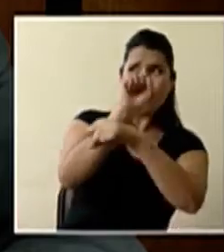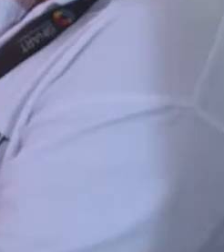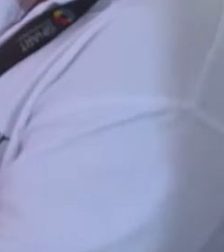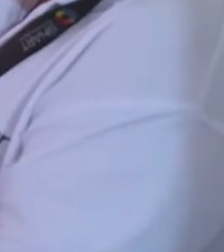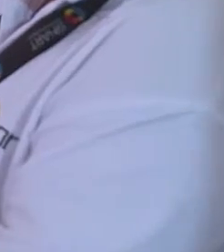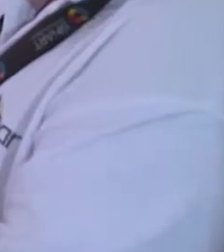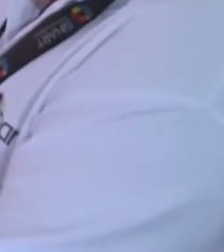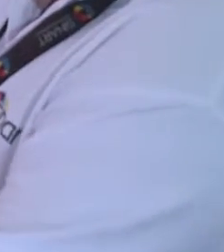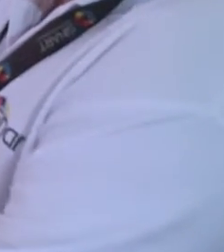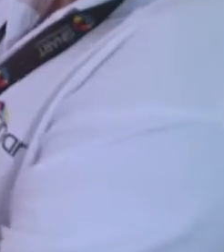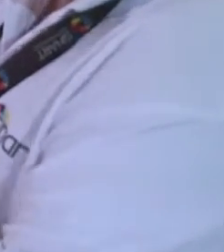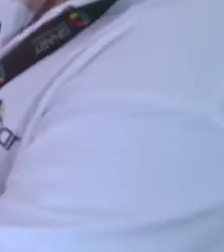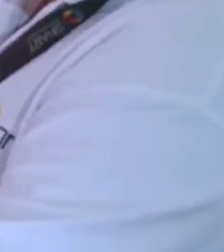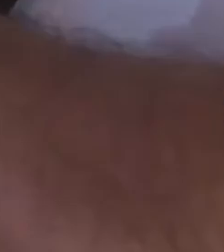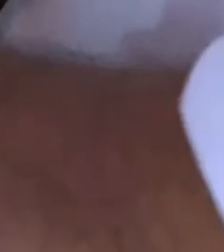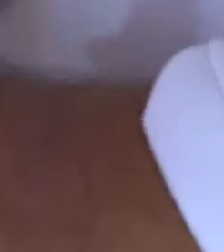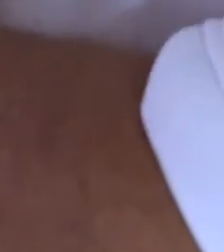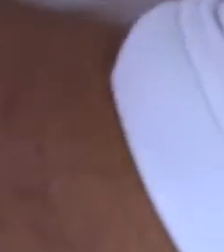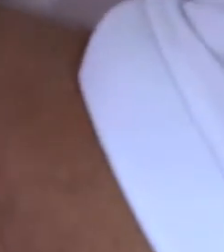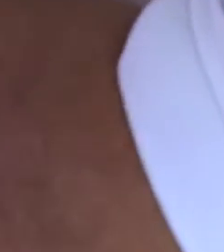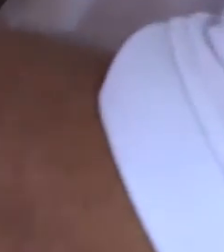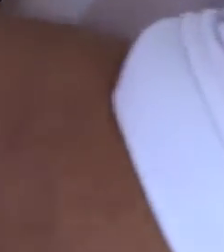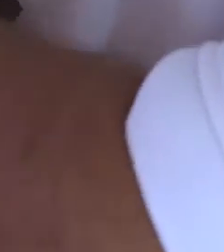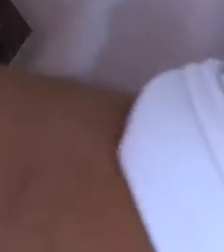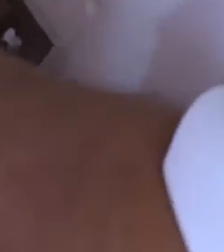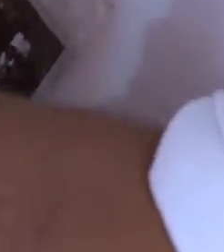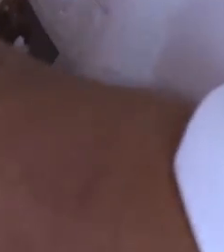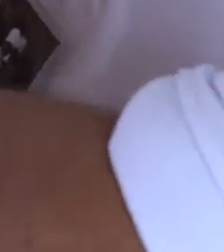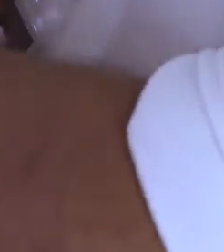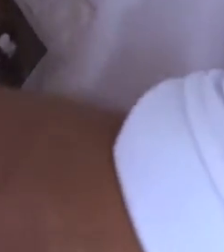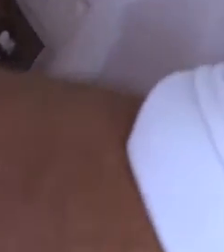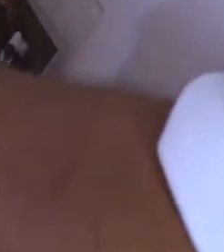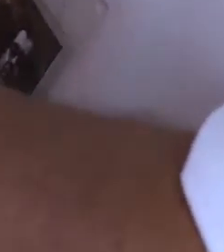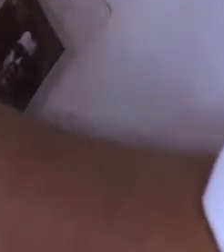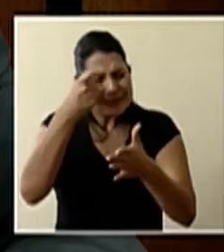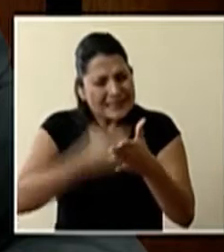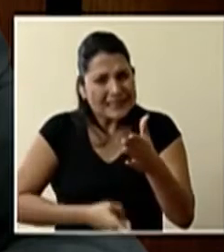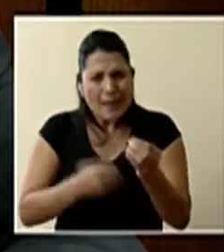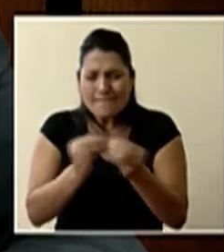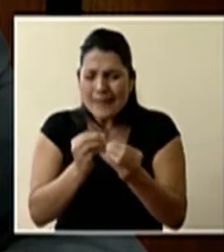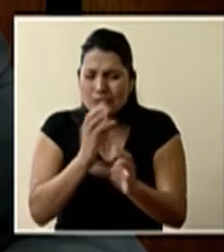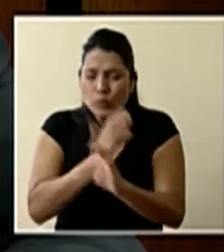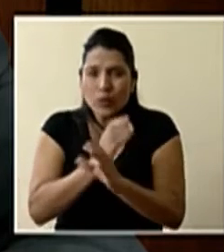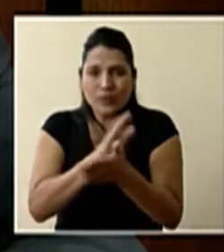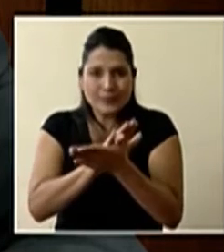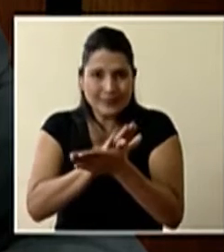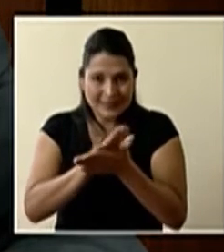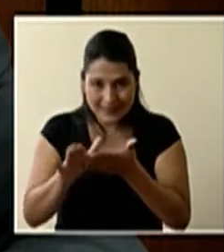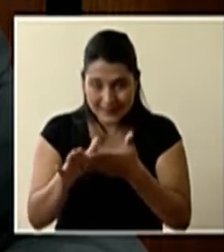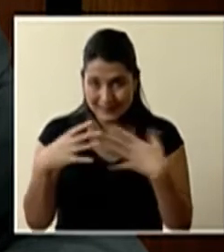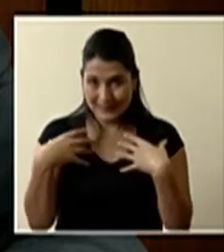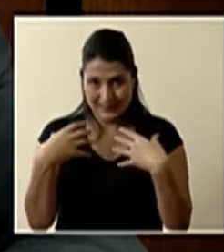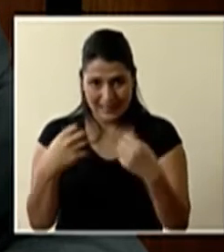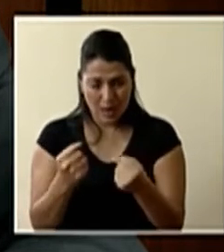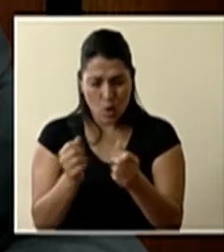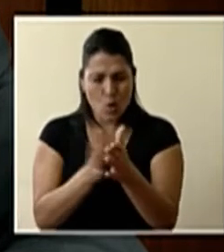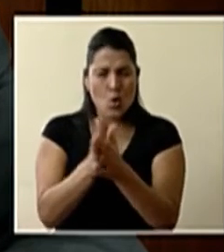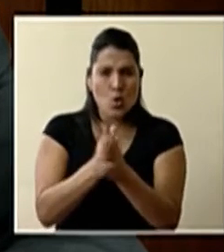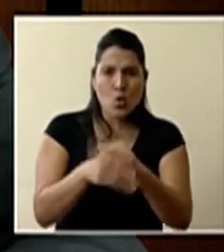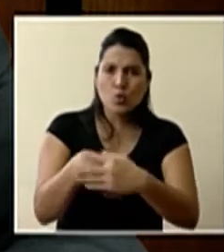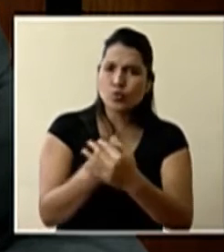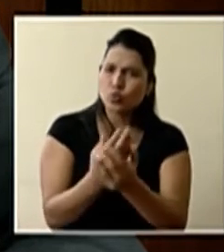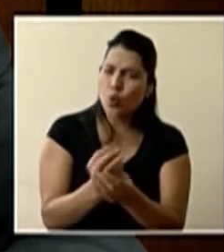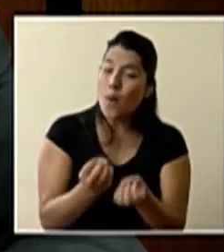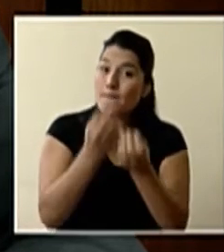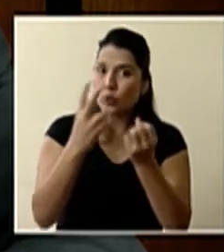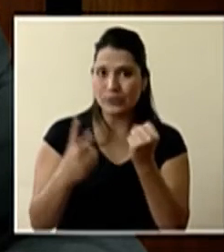mundo hay que extremar las medidas higiénico-sanitarias extremar las medidas higiénico-sanitarias lavado constante de